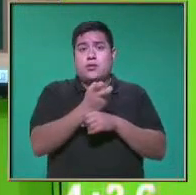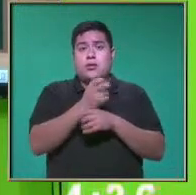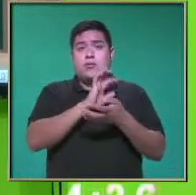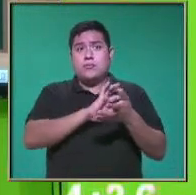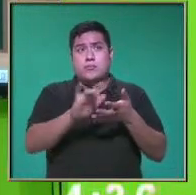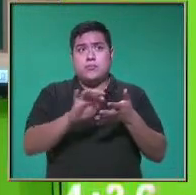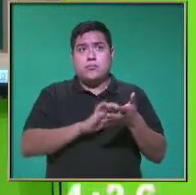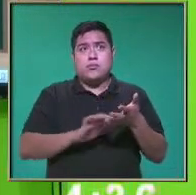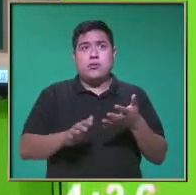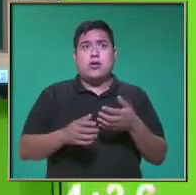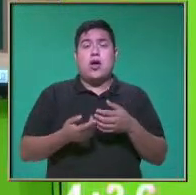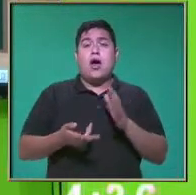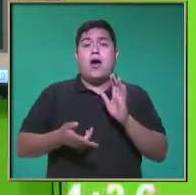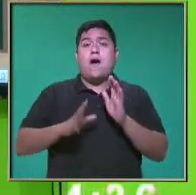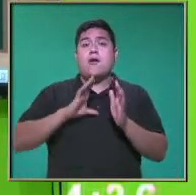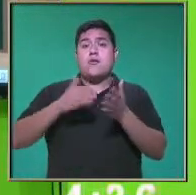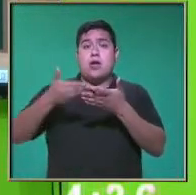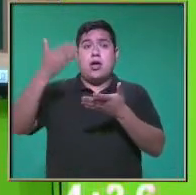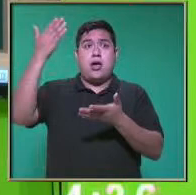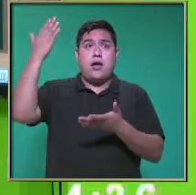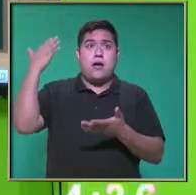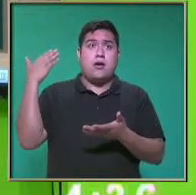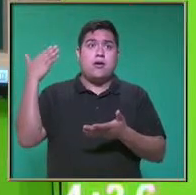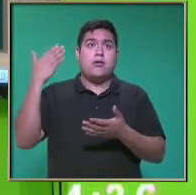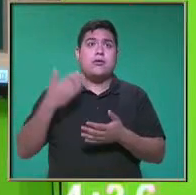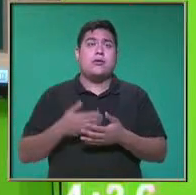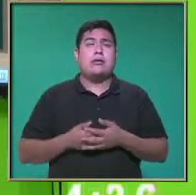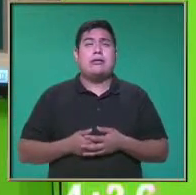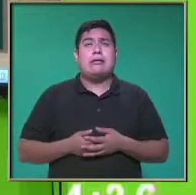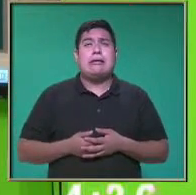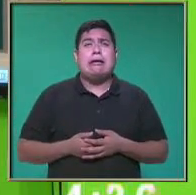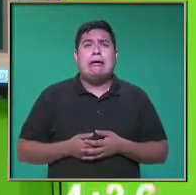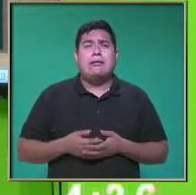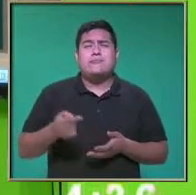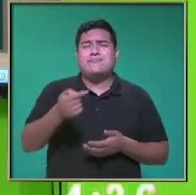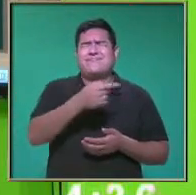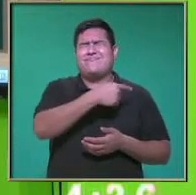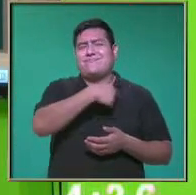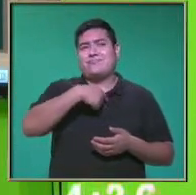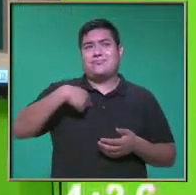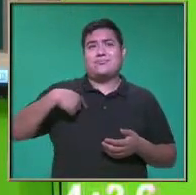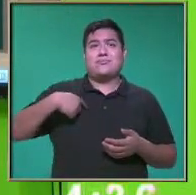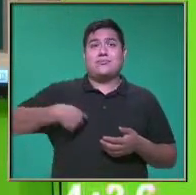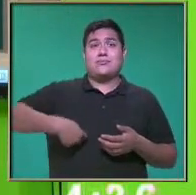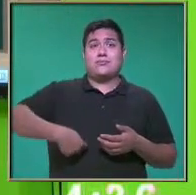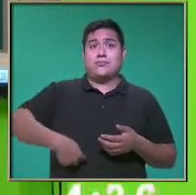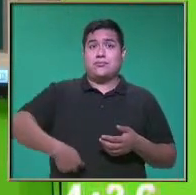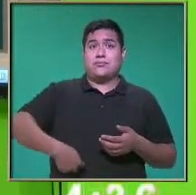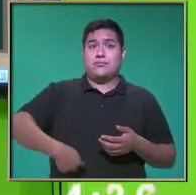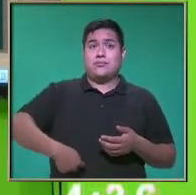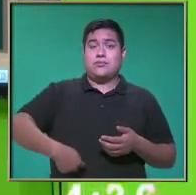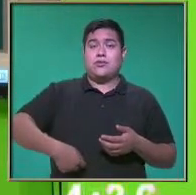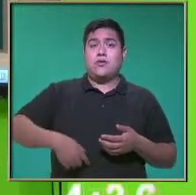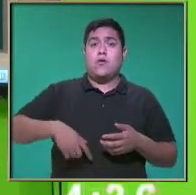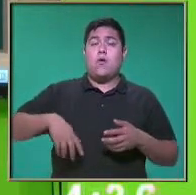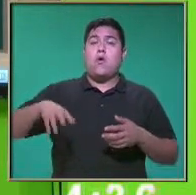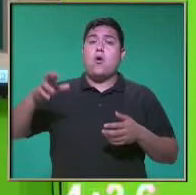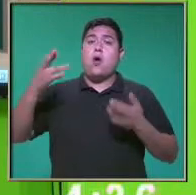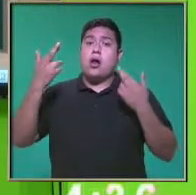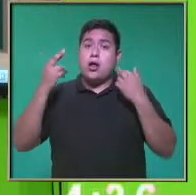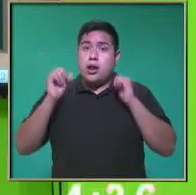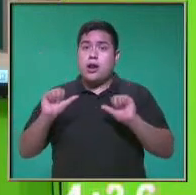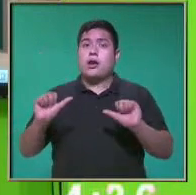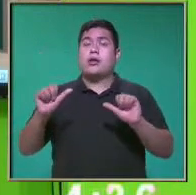upon a time, había una vez, there was a Chinese farmer who had a working horse. Había un granjero chino que tenía